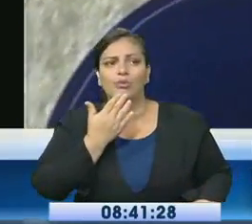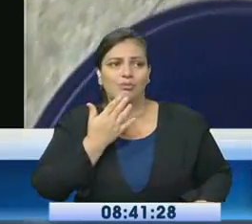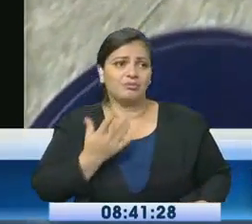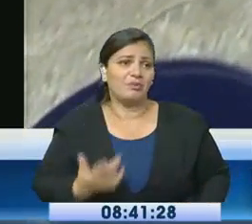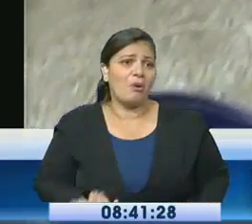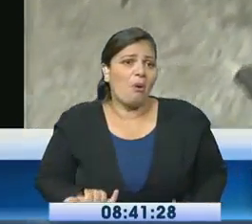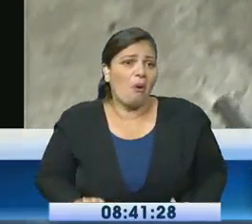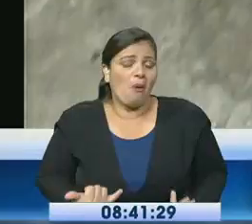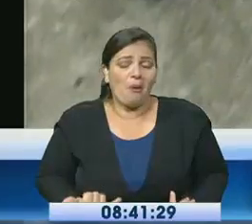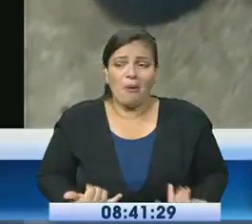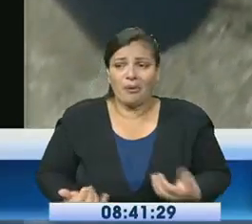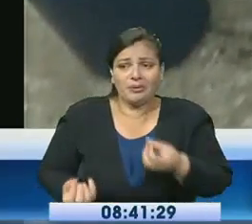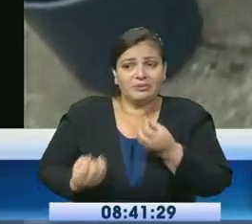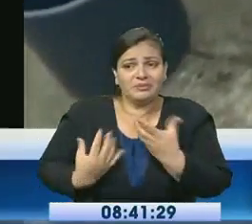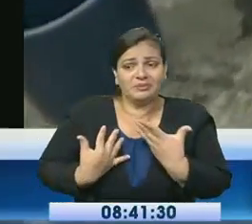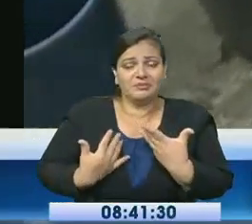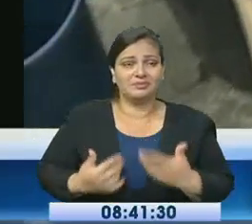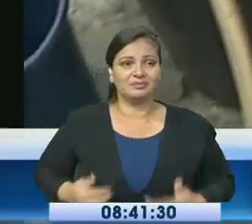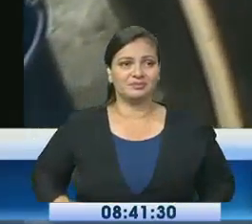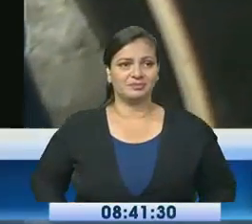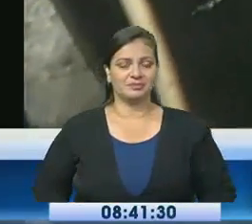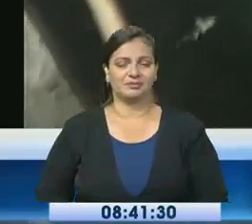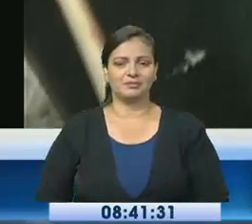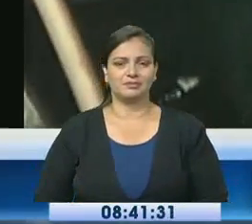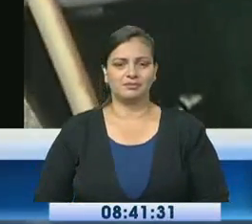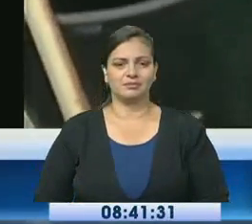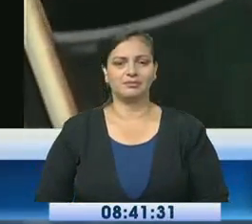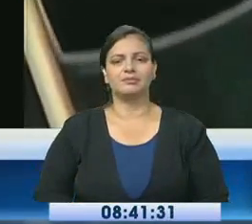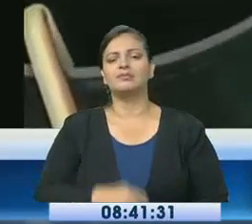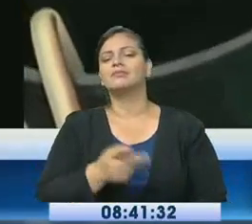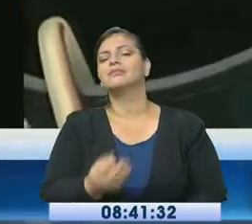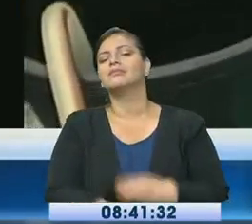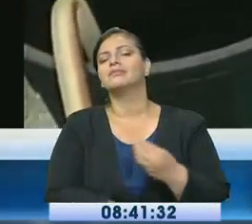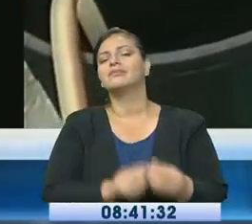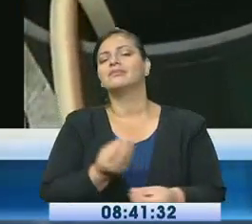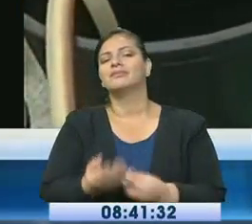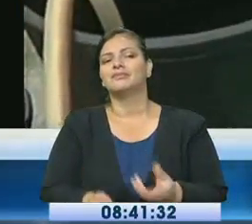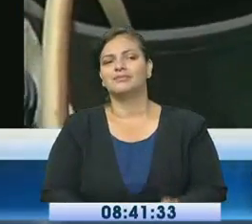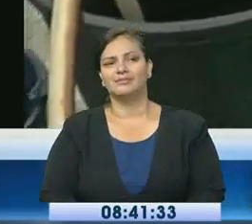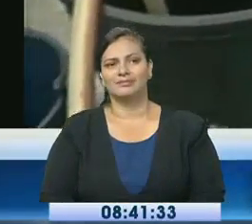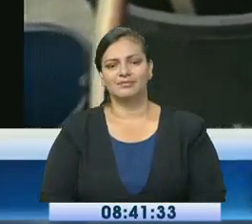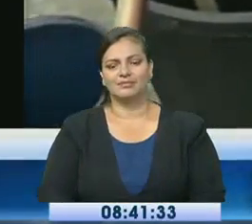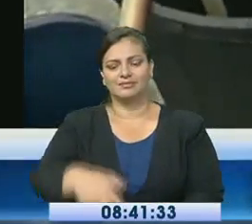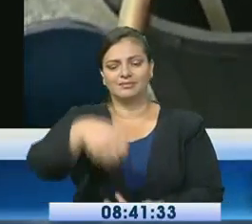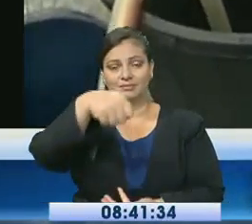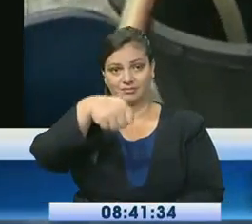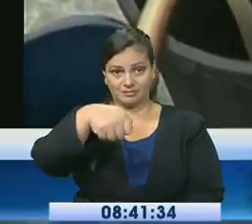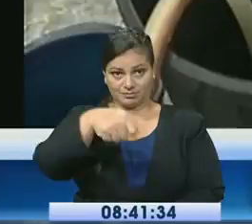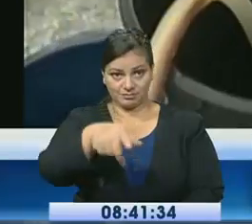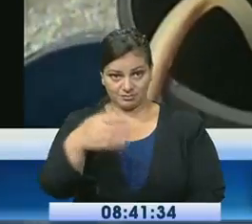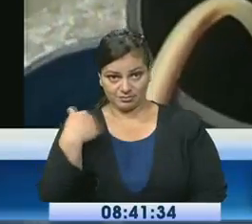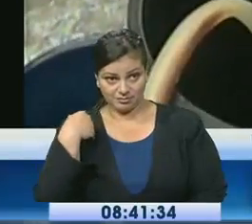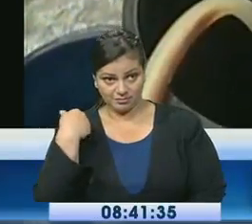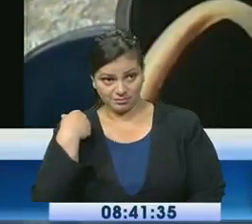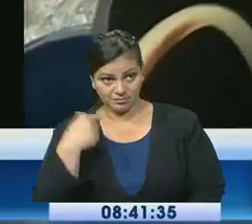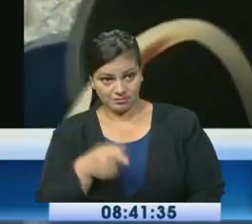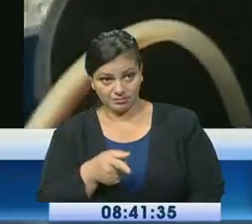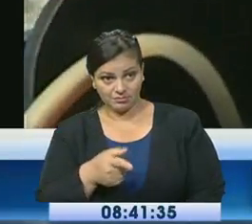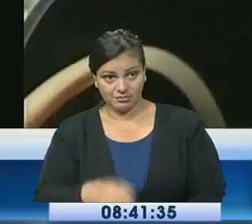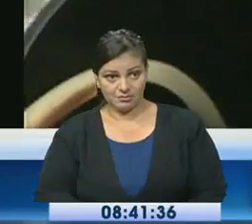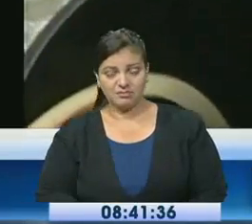qué solución nos van a dar ya. ¿Usted qué va a hacer ahora? Si no tiene suficientes tachos, ¿va a unirse con otros